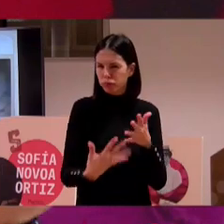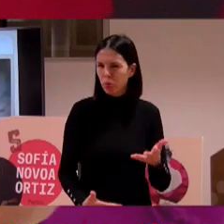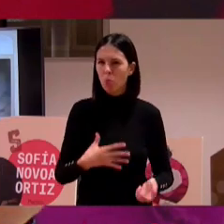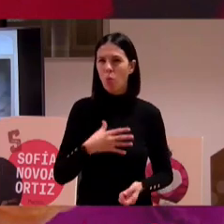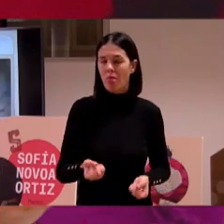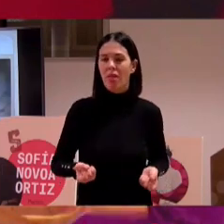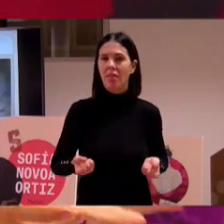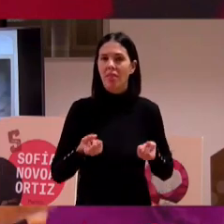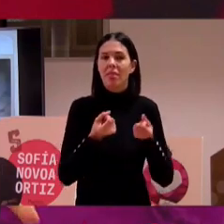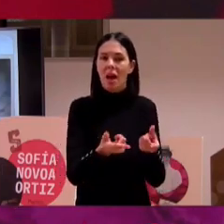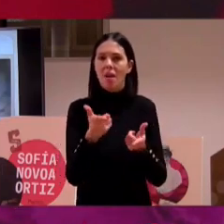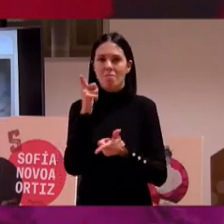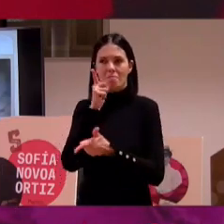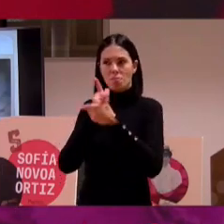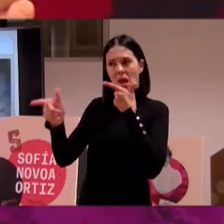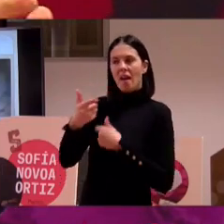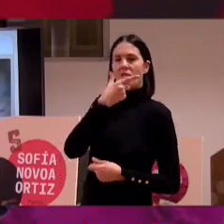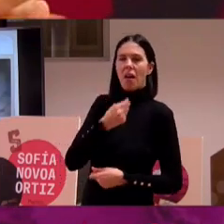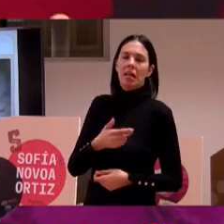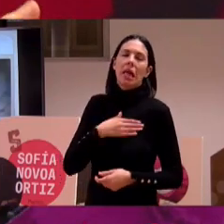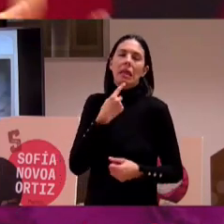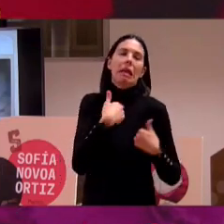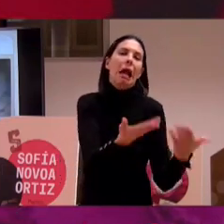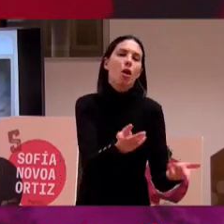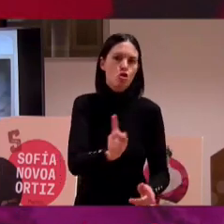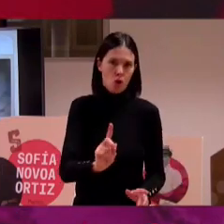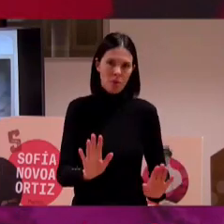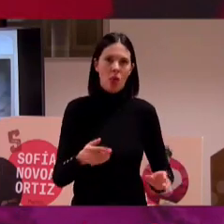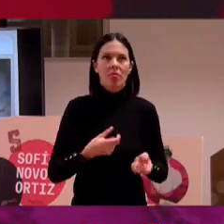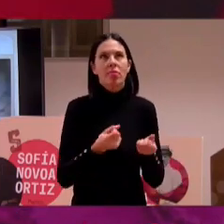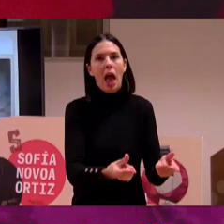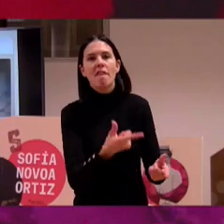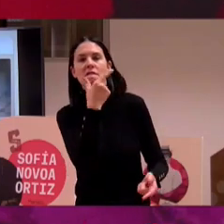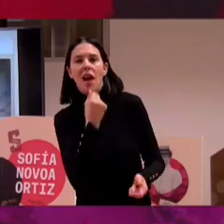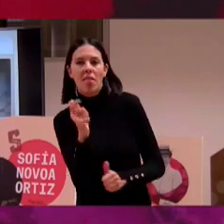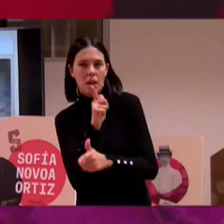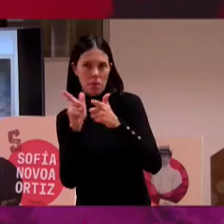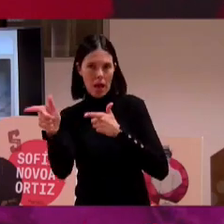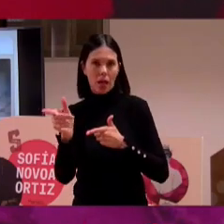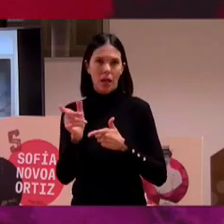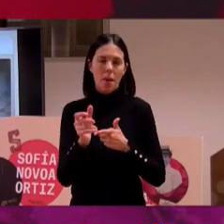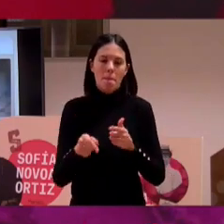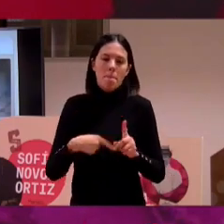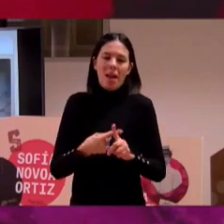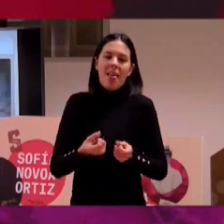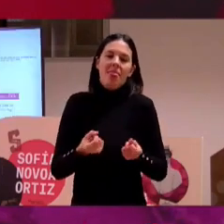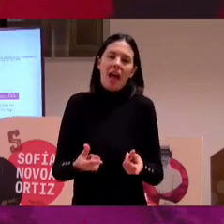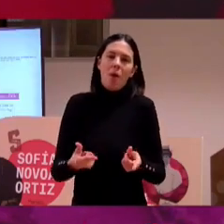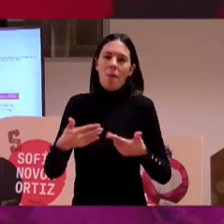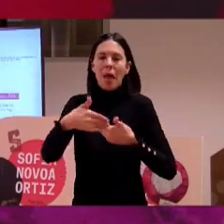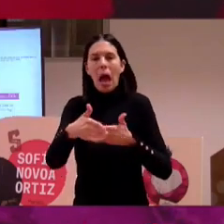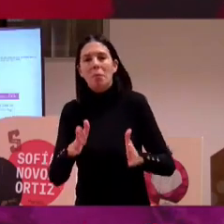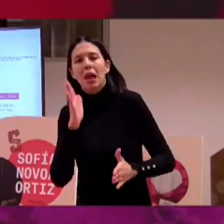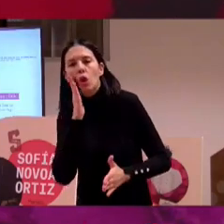facilitar unha viaxe, quero dicir, non regalar, pero sí facilitar unha viaxe, ou, ademais, darlle un camarote un